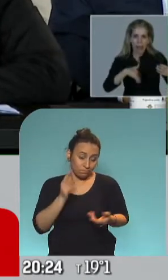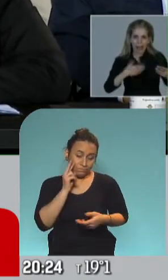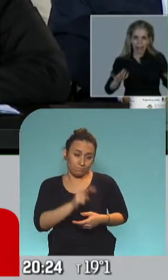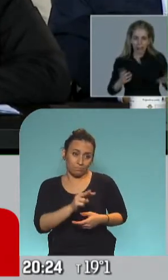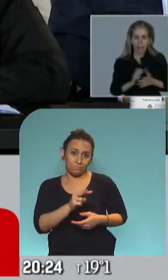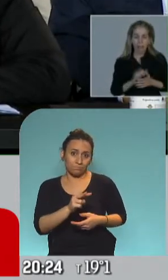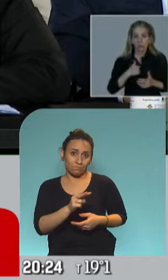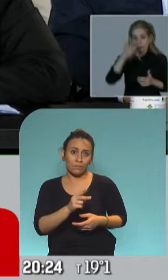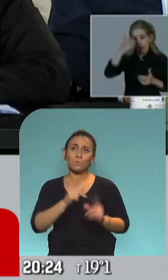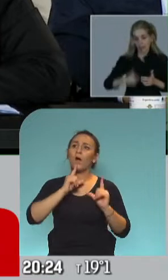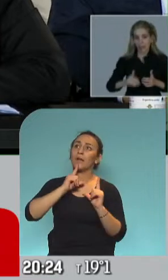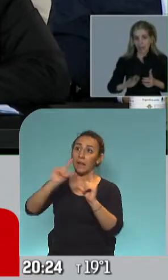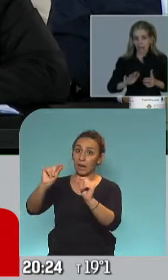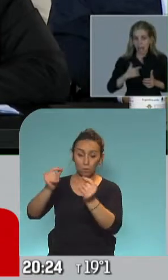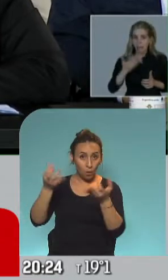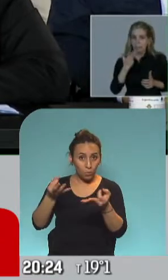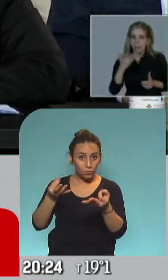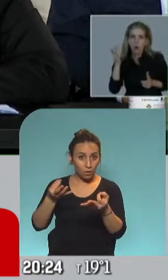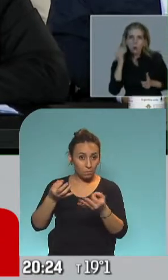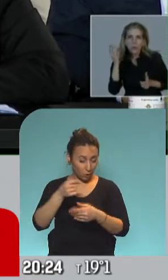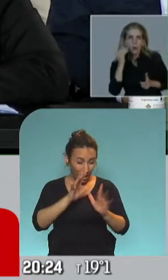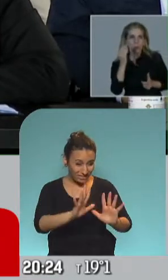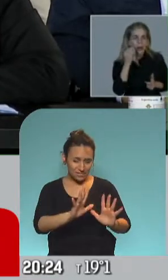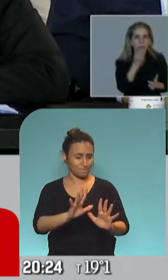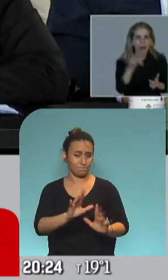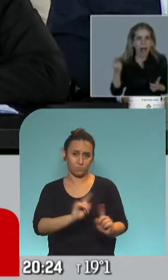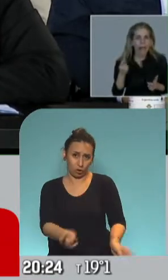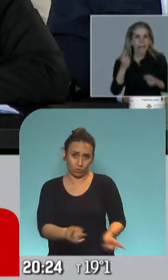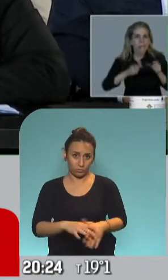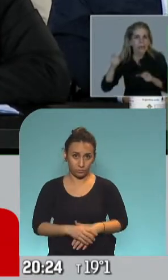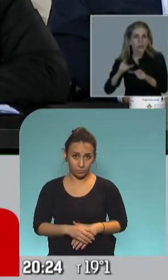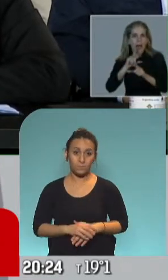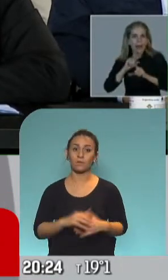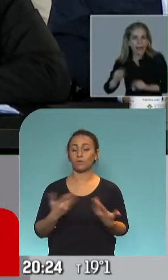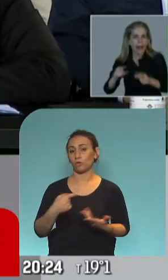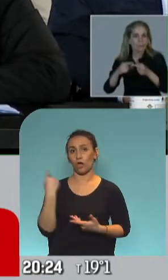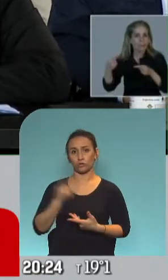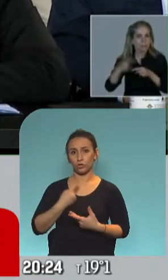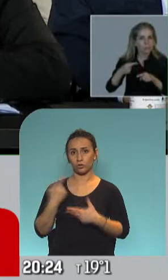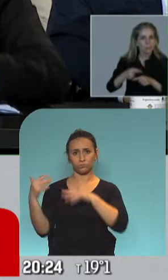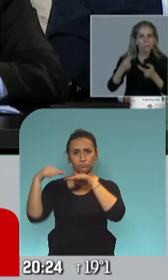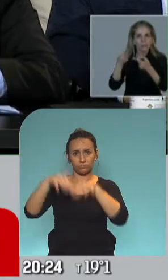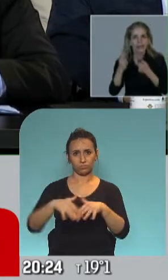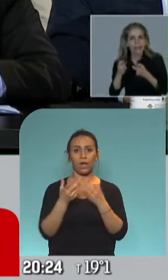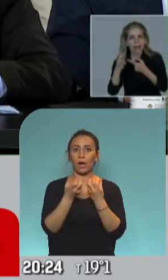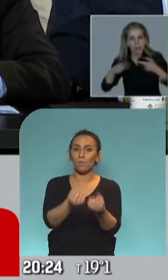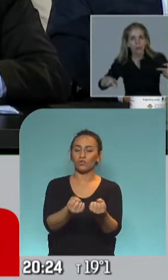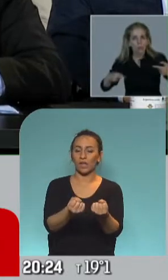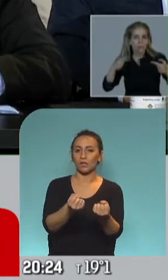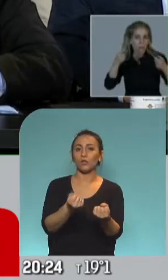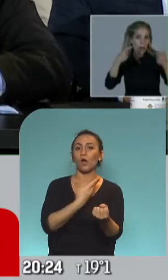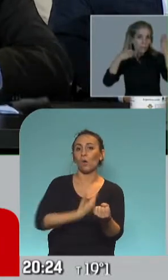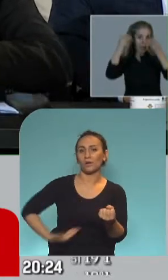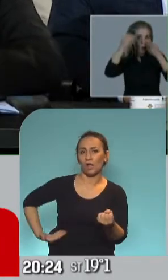deteriora un reclamo que es justo. Así que por eso estuvimos todos nosotros hoy apoyando al presidente, apoyando al